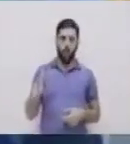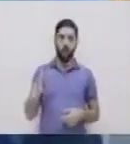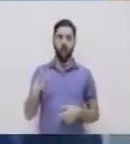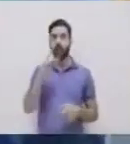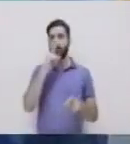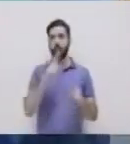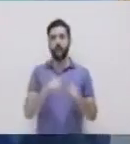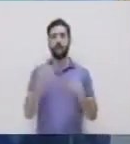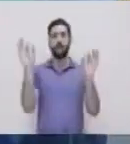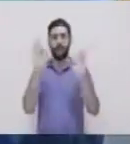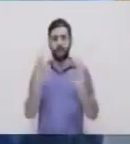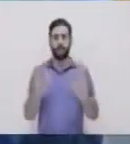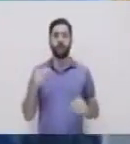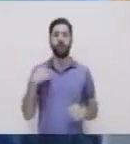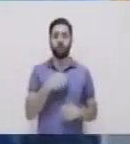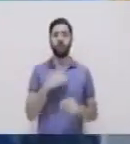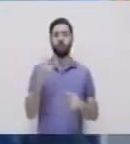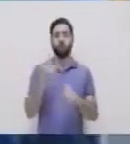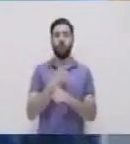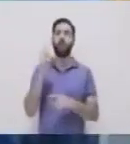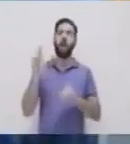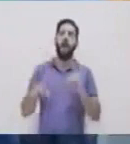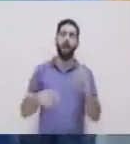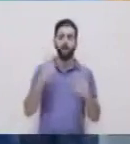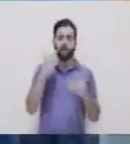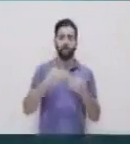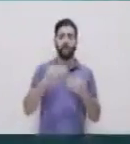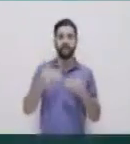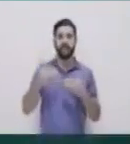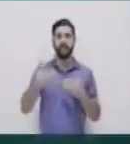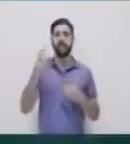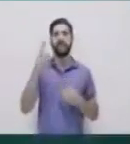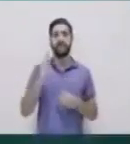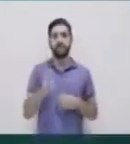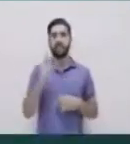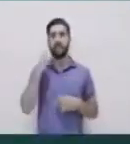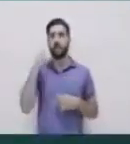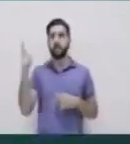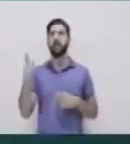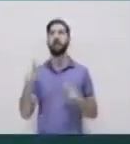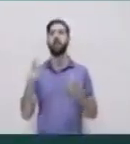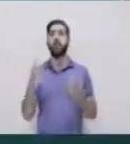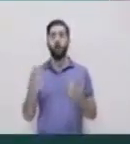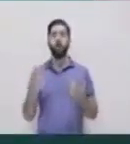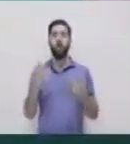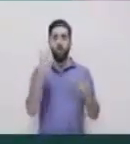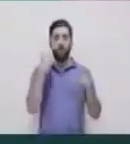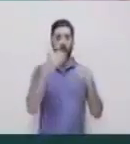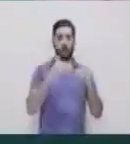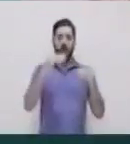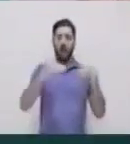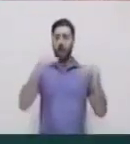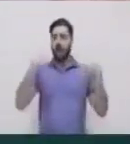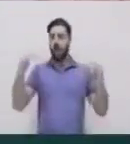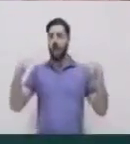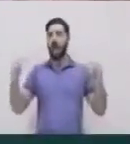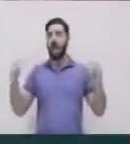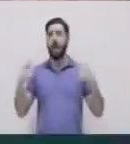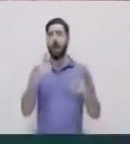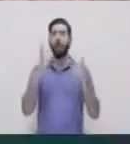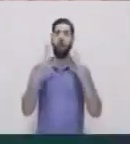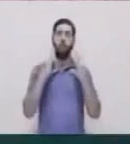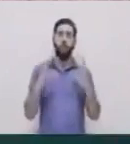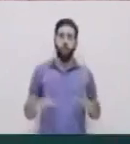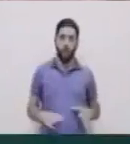asimismo el raciocinio que tenemos. Constantemente nos encontramos en evolución, usted bien lo indicó, tanto en